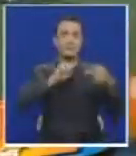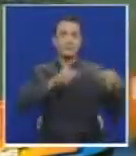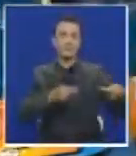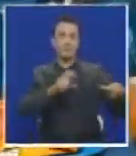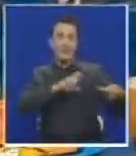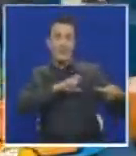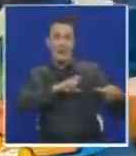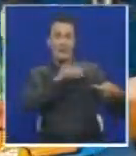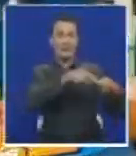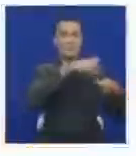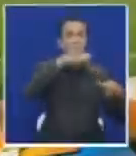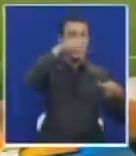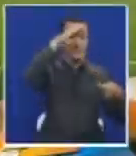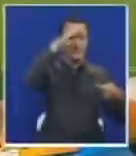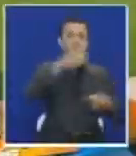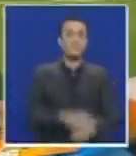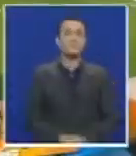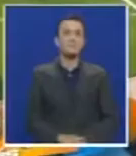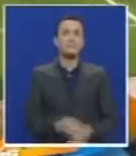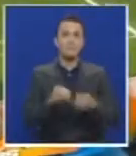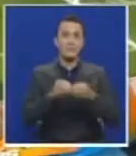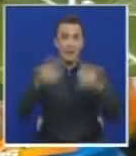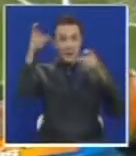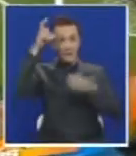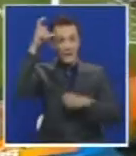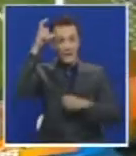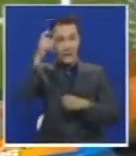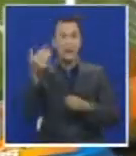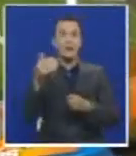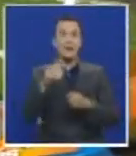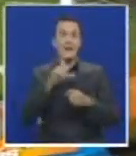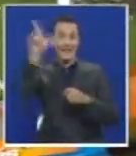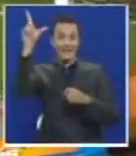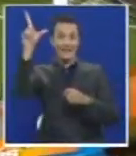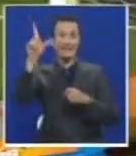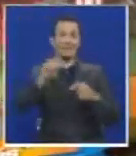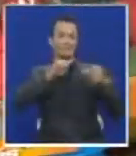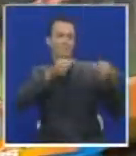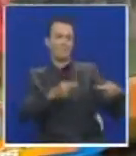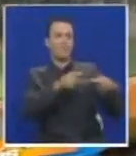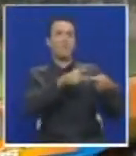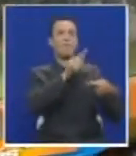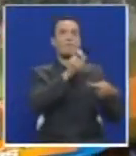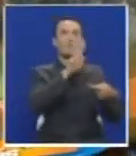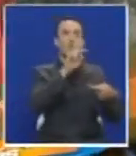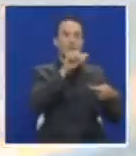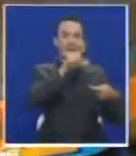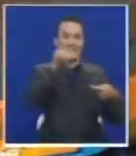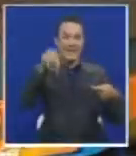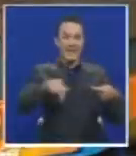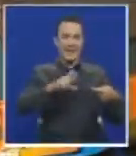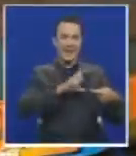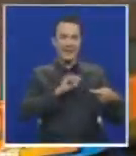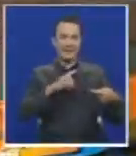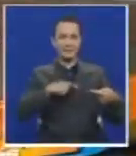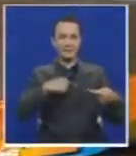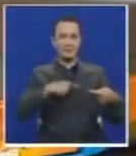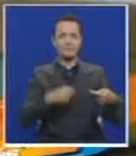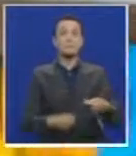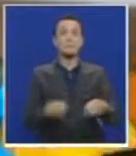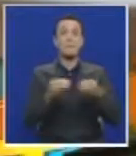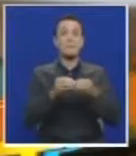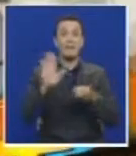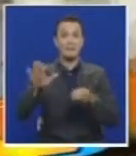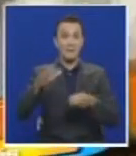Deportivo Cali y Medellín. América defenderá su liderato ante Fortaleza en el Pascual Guerrero. Habla el presidente